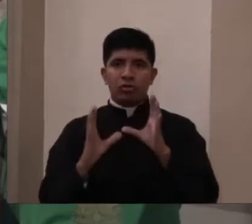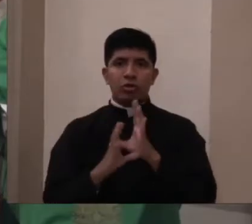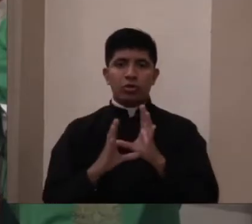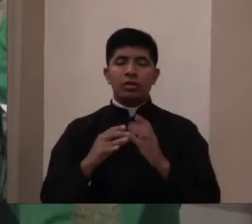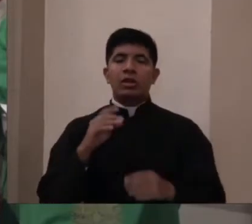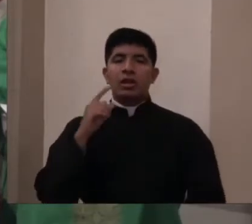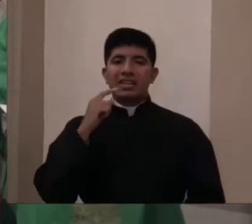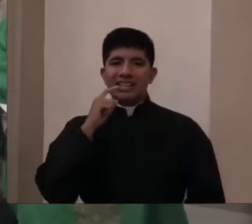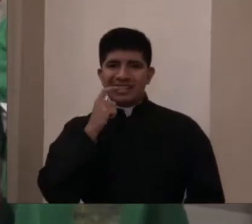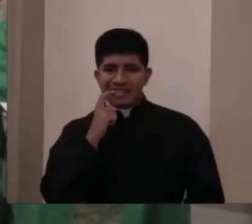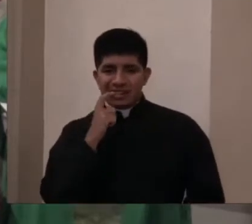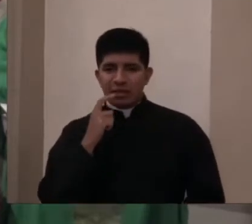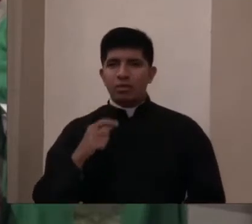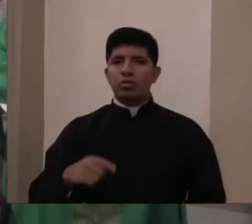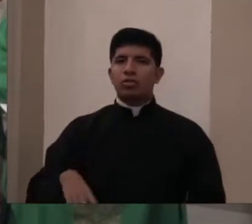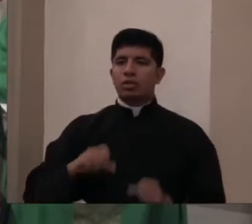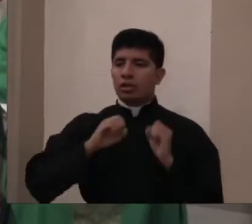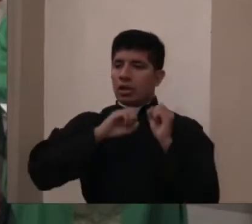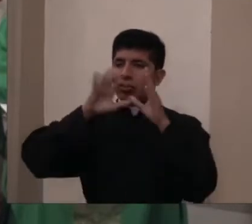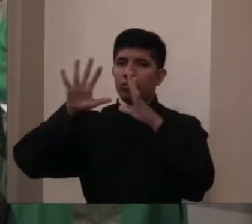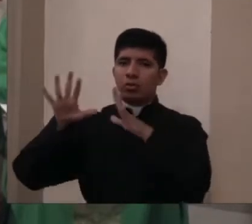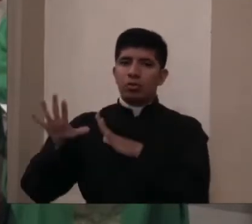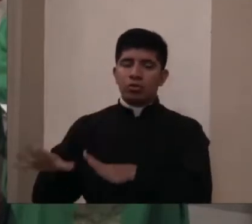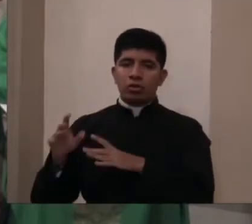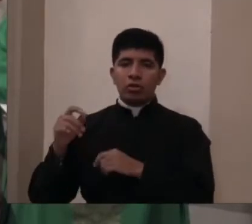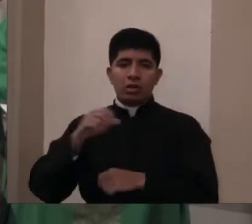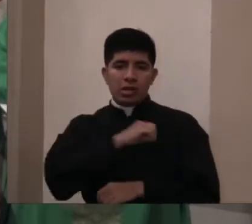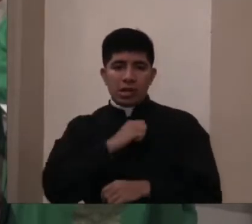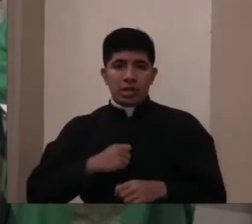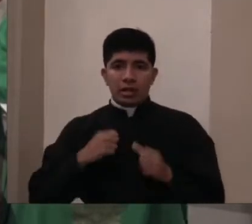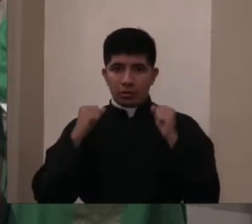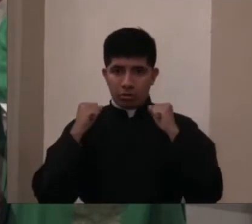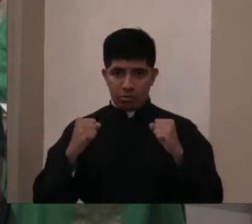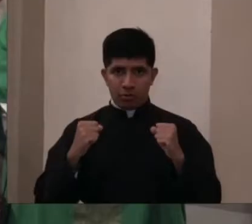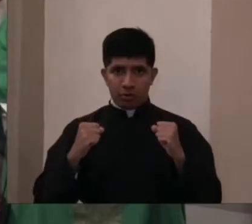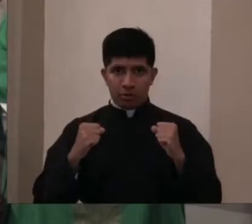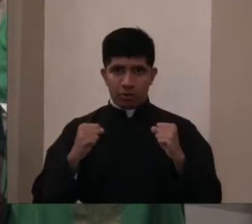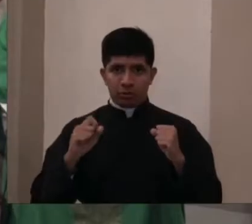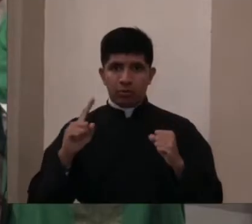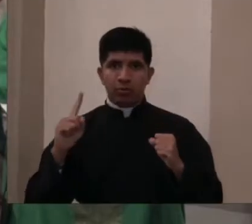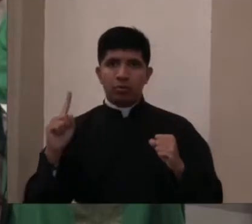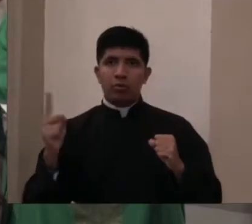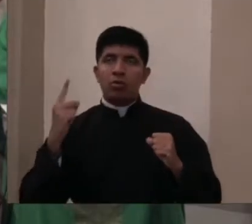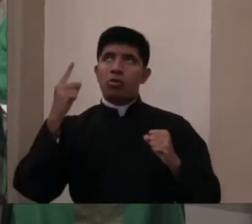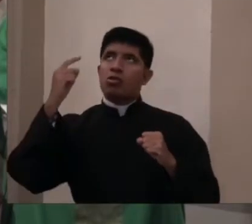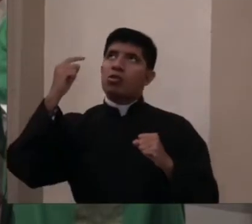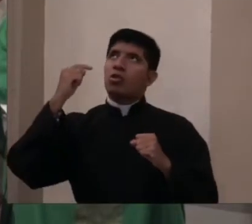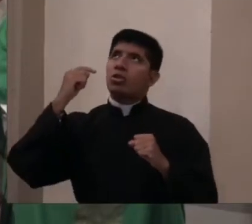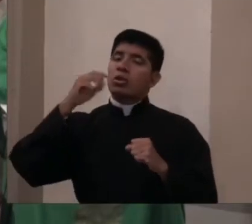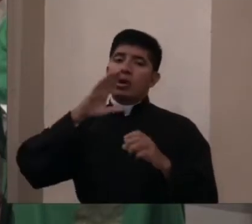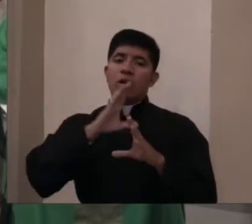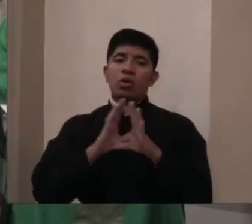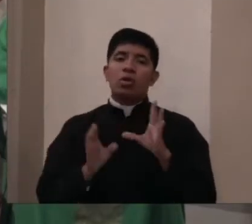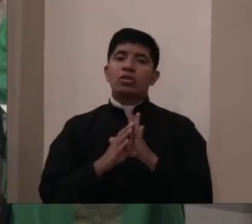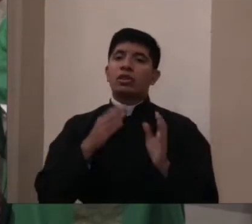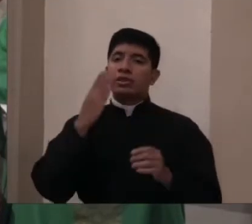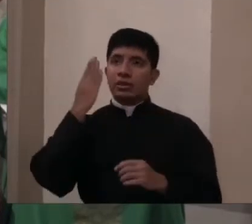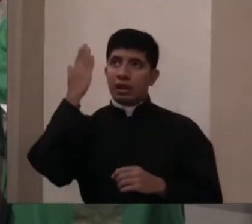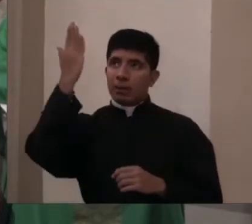celos, la exclusión y la irresponsabilidad, son llamados que también nos hace hoy a